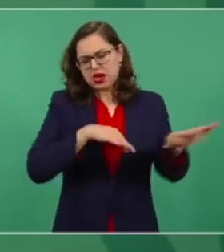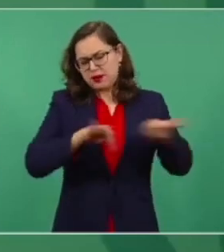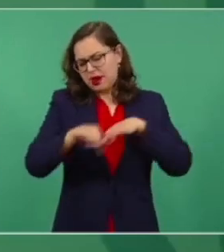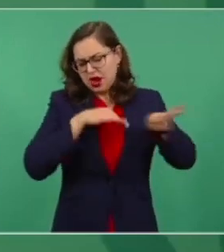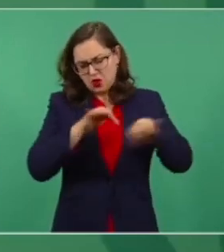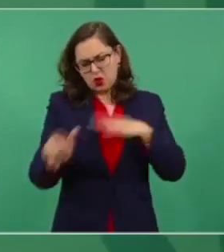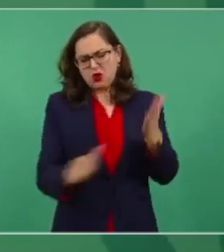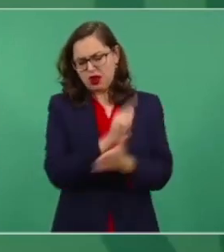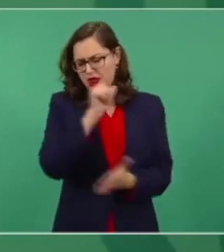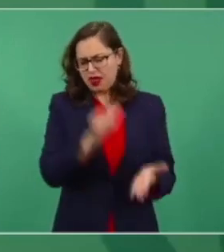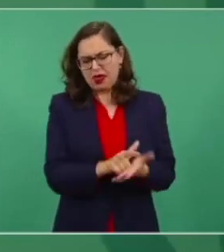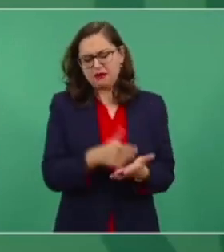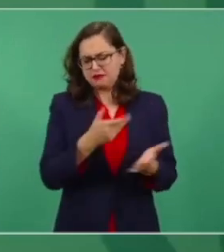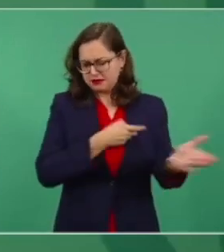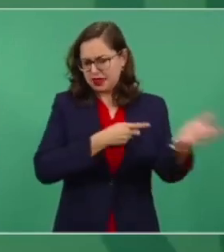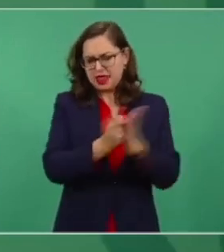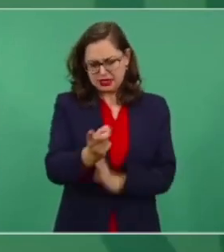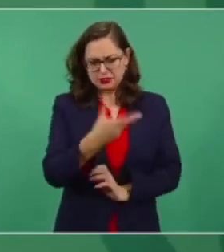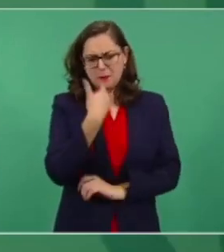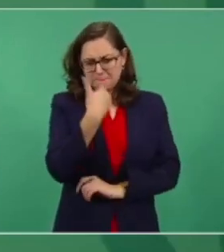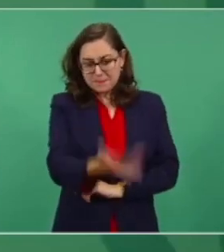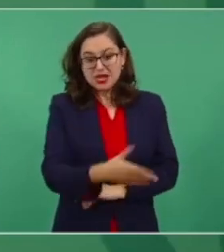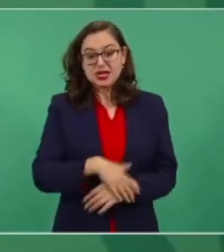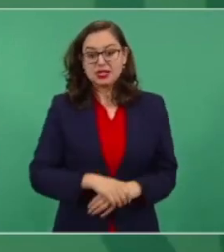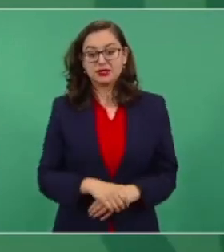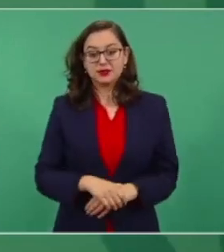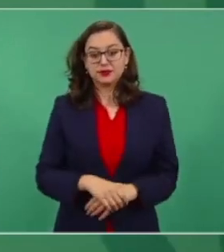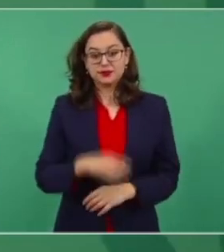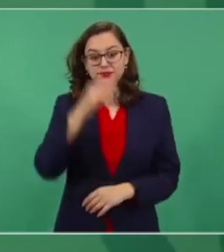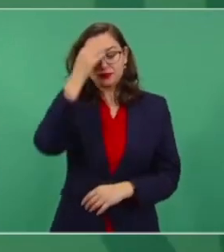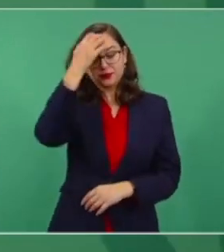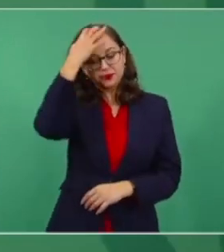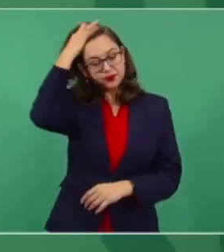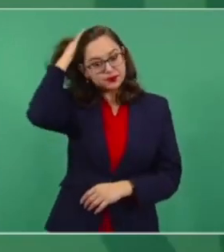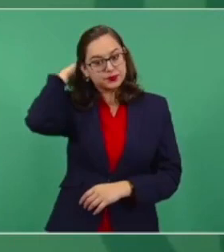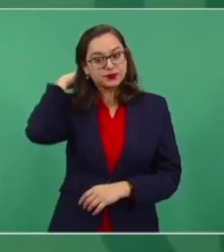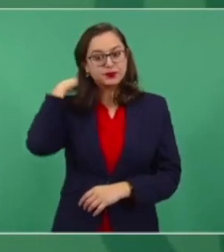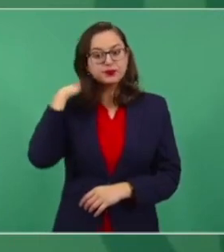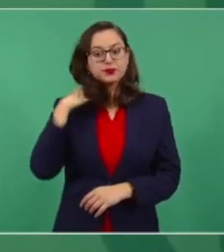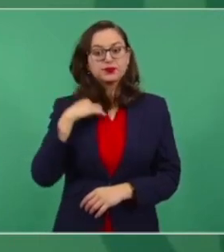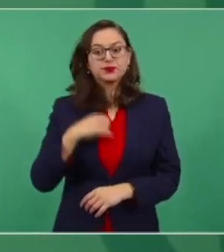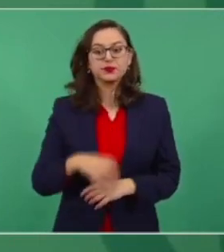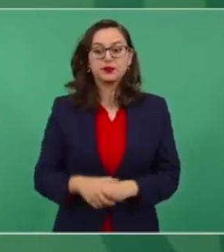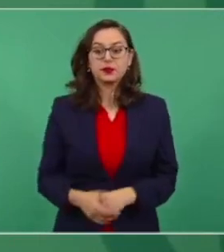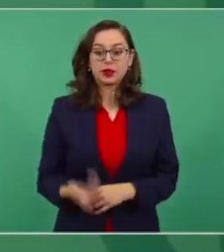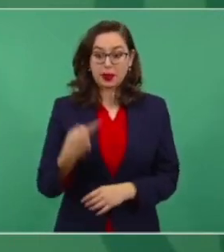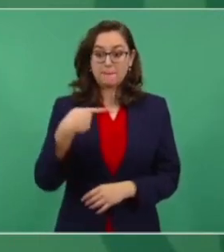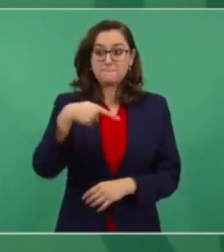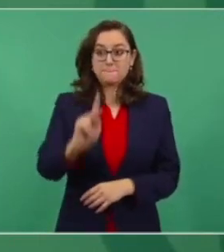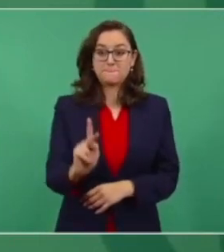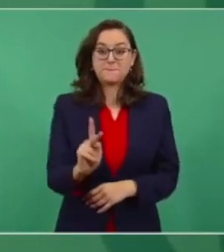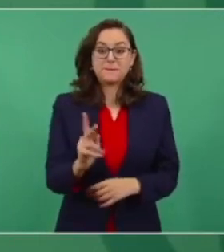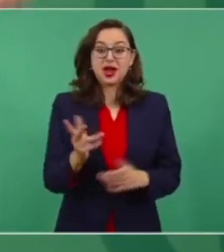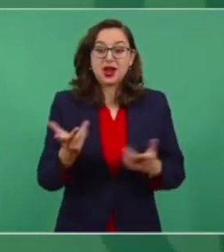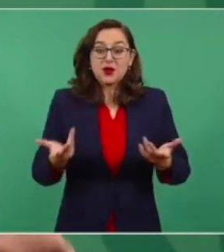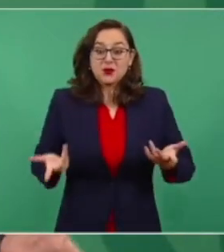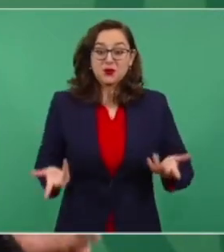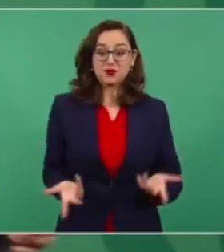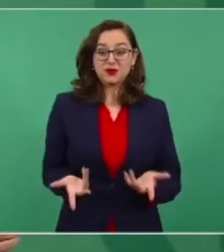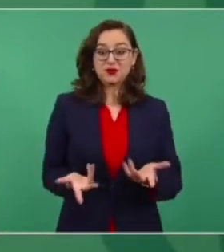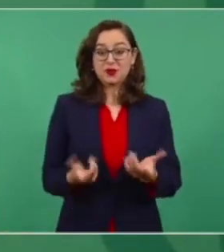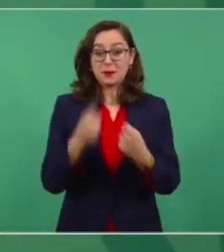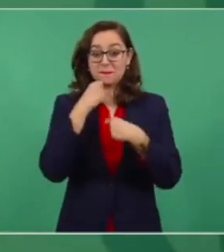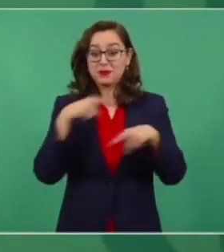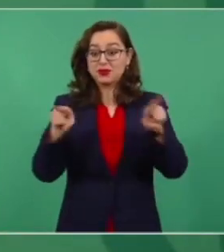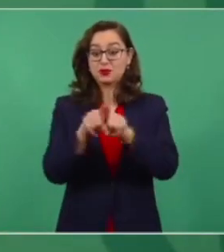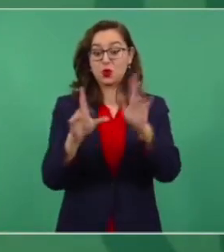legítimo. También nosotros pues no podemos dar más de lo que está